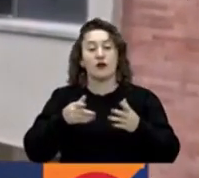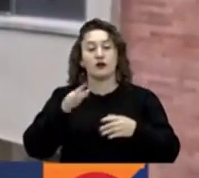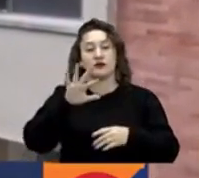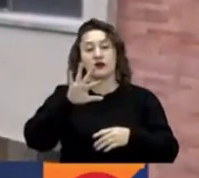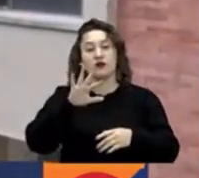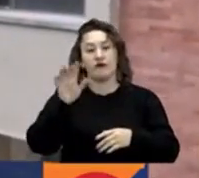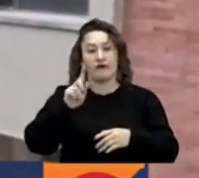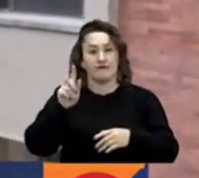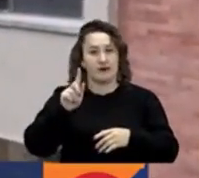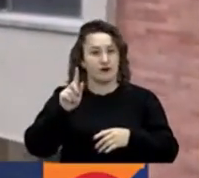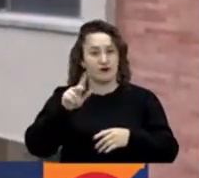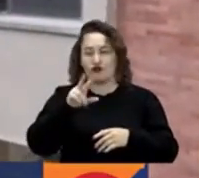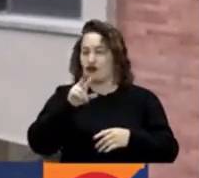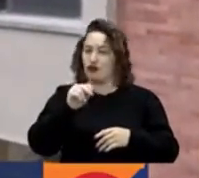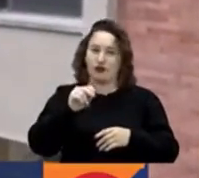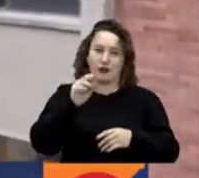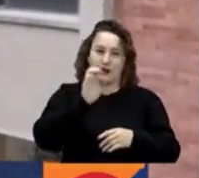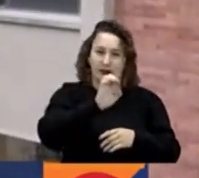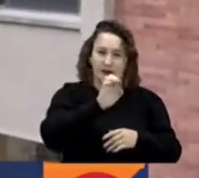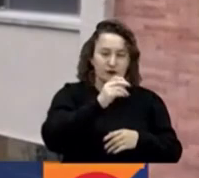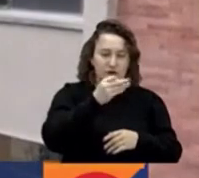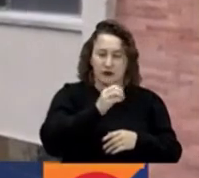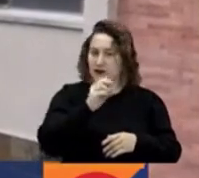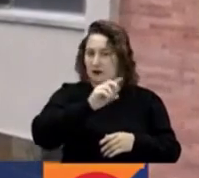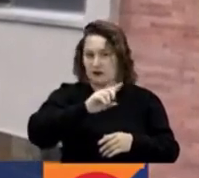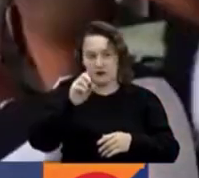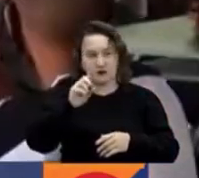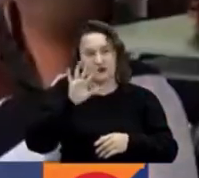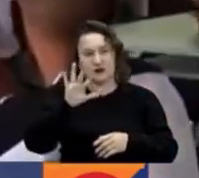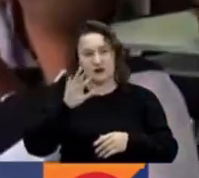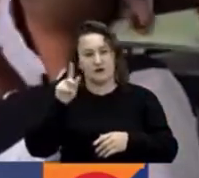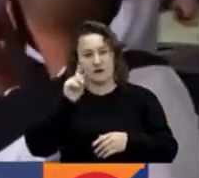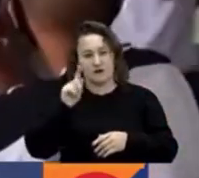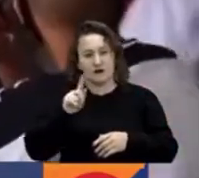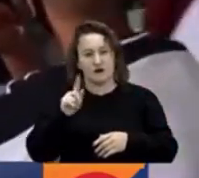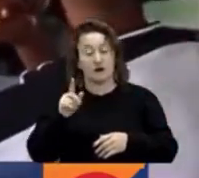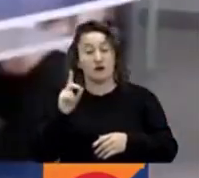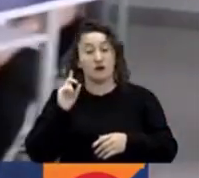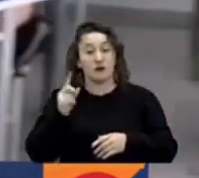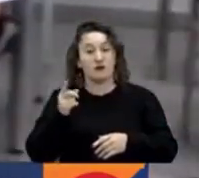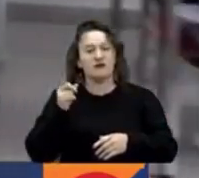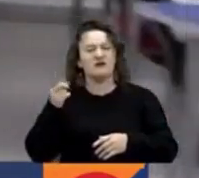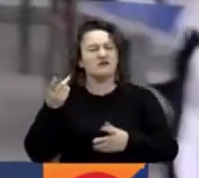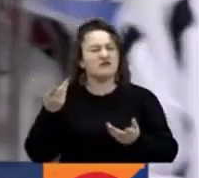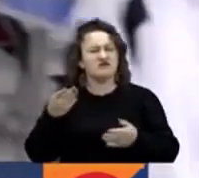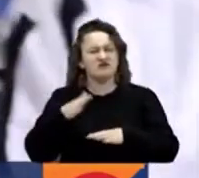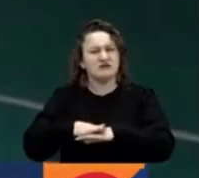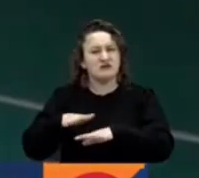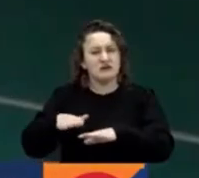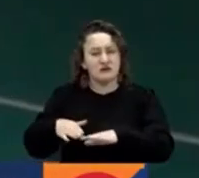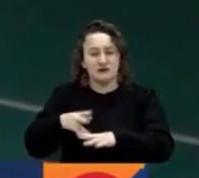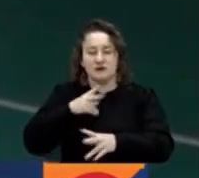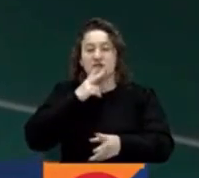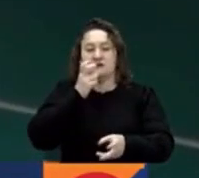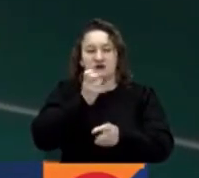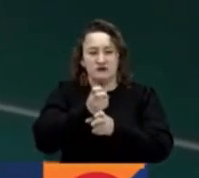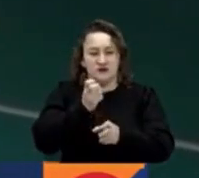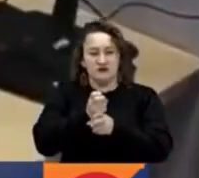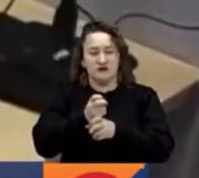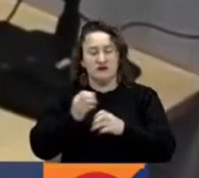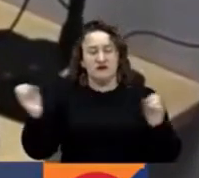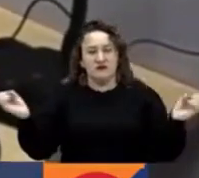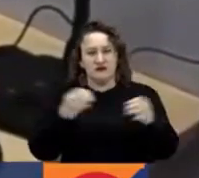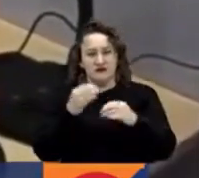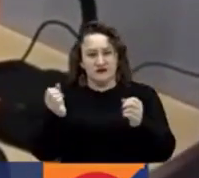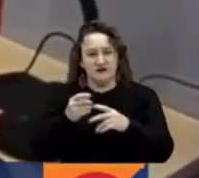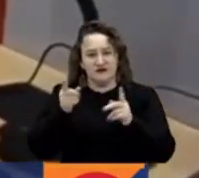de febrero y no desde el 30 de enero. Según el secretario de Educación, Jairo Cadena, esto se debe a las dificultades que se presentan por el tema de